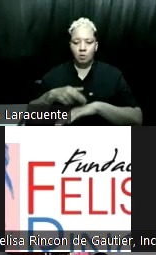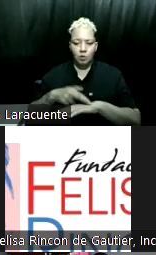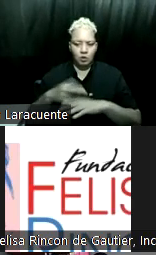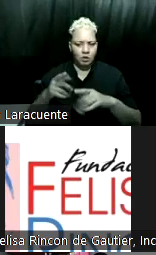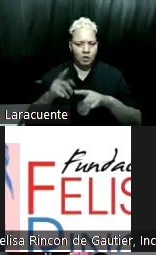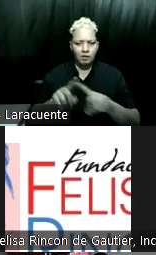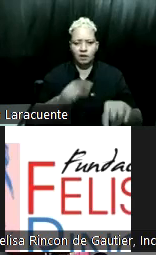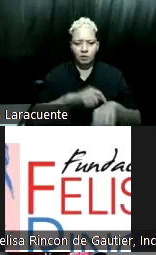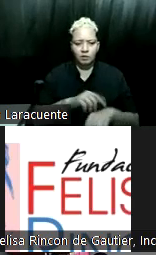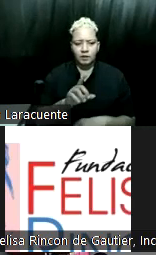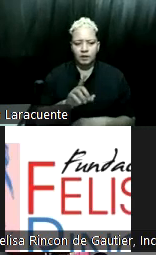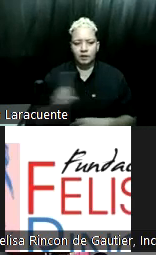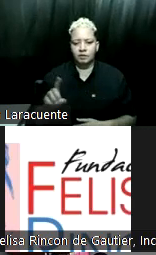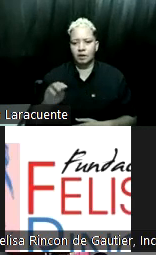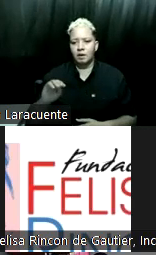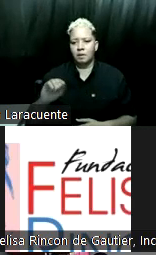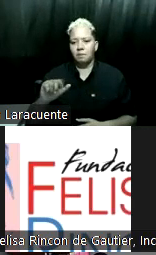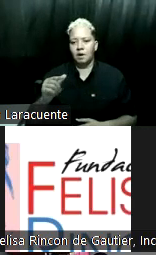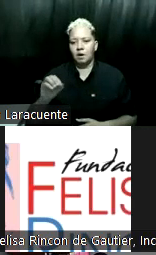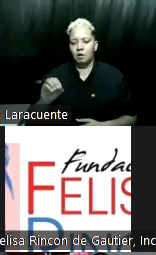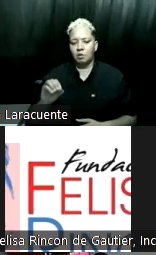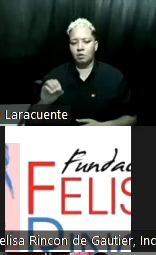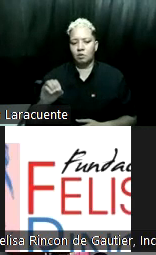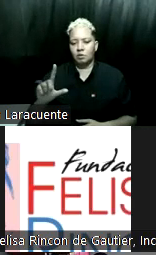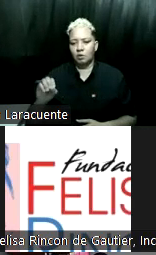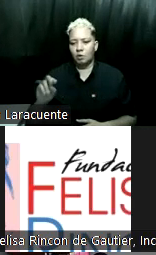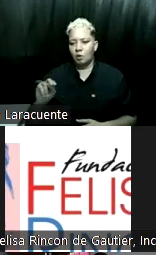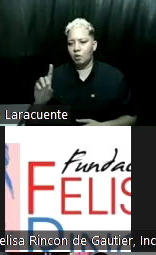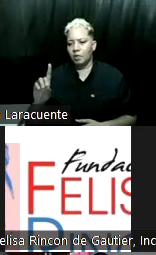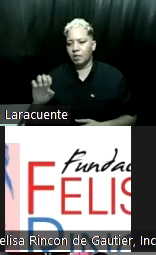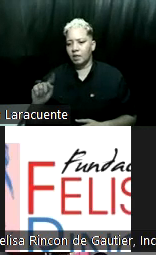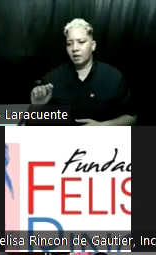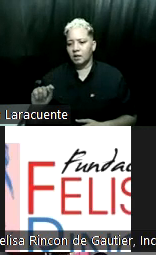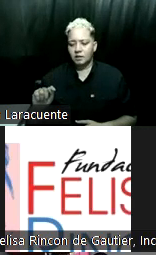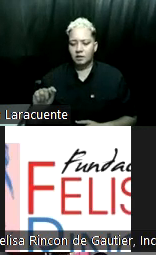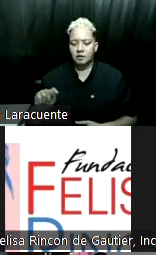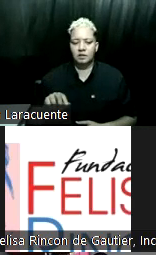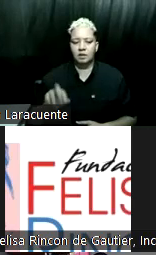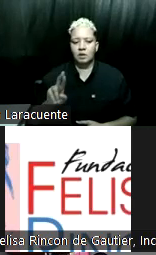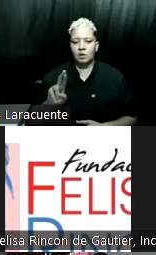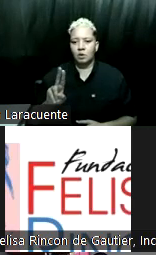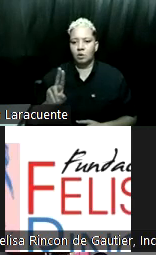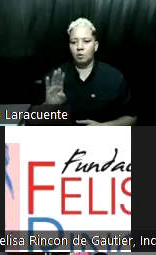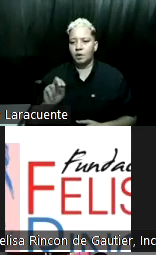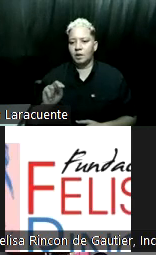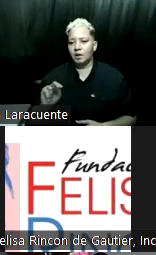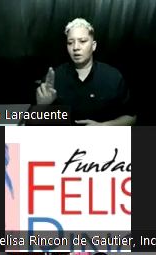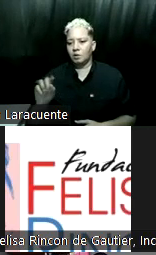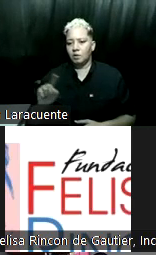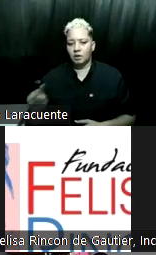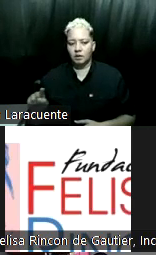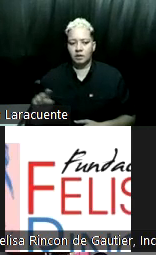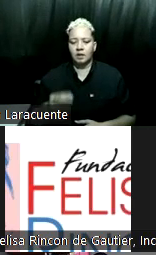A mano derecha, el mago Blondet, Rubén Rodríguez a mano derecha. Héctor